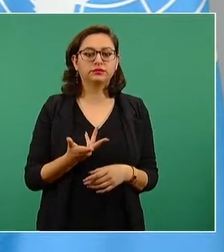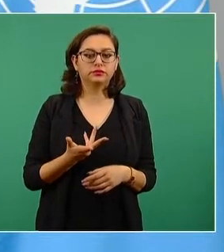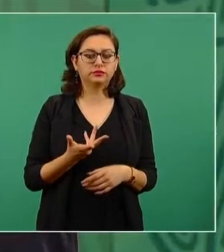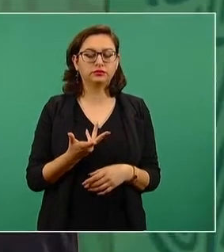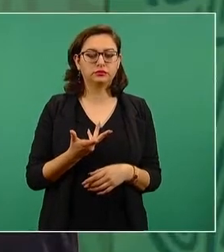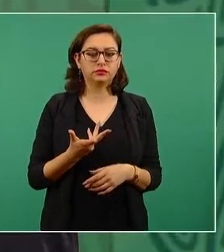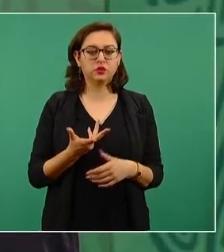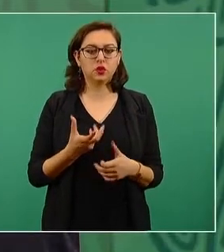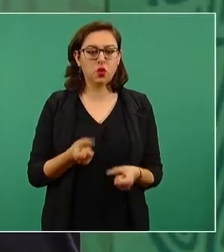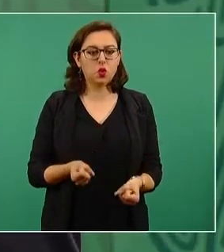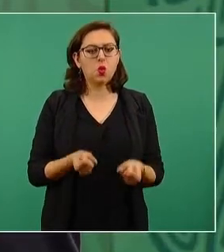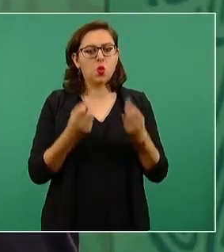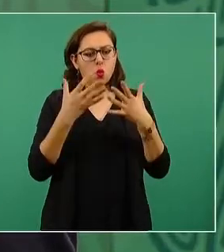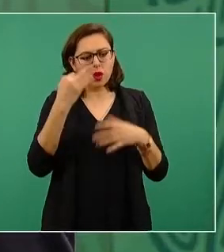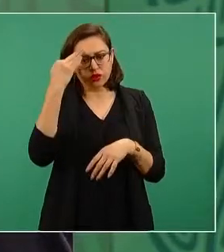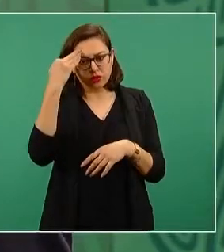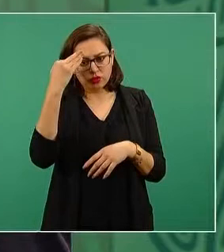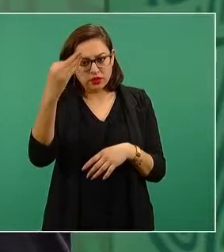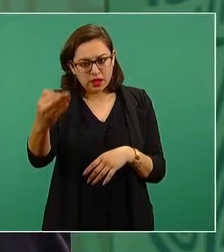el tiempo que llevan